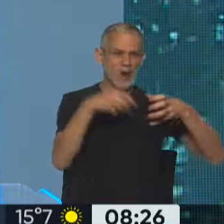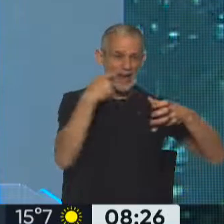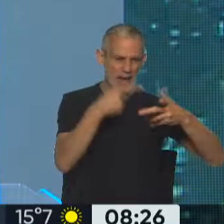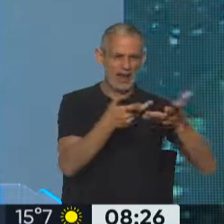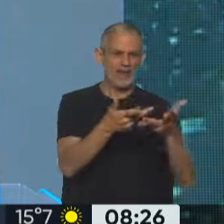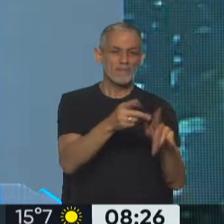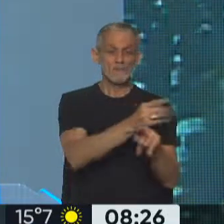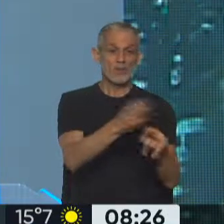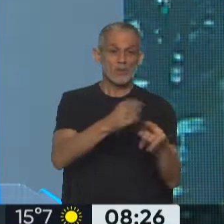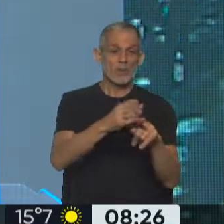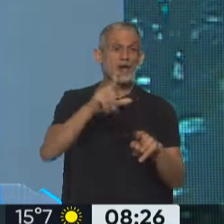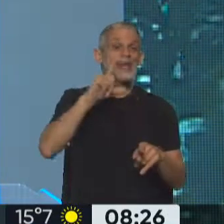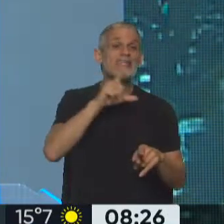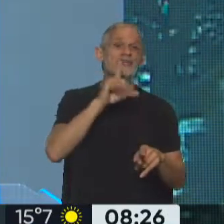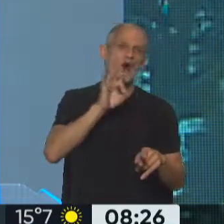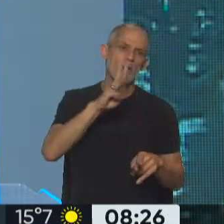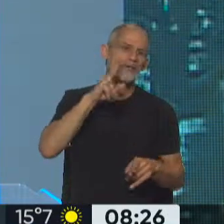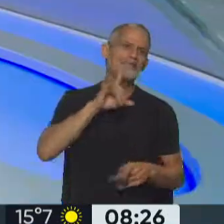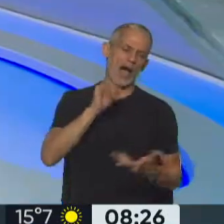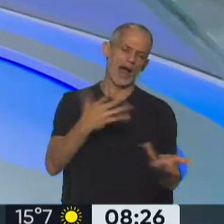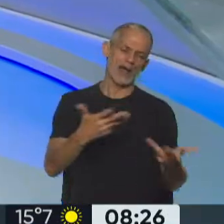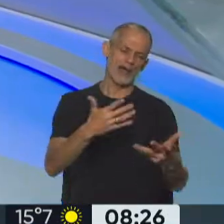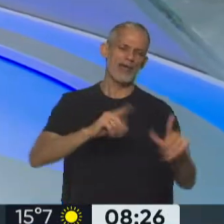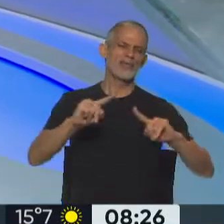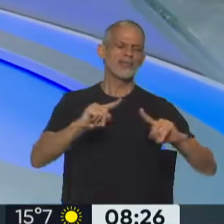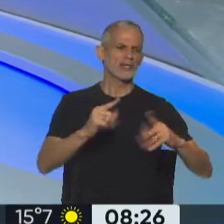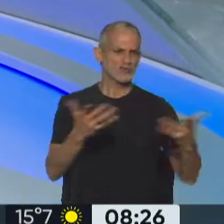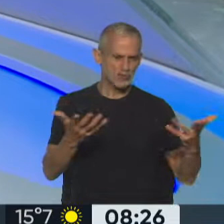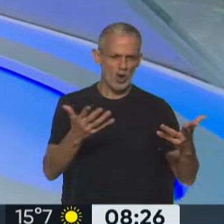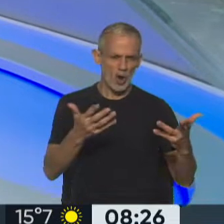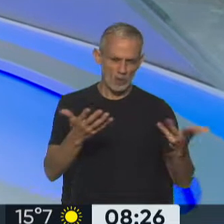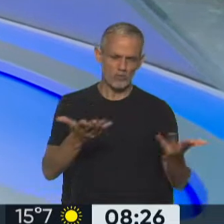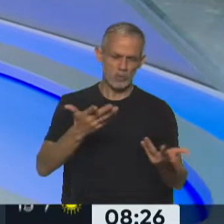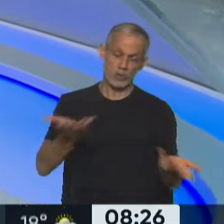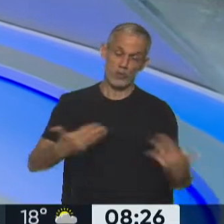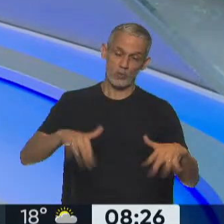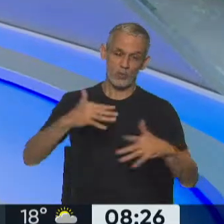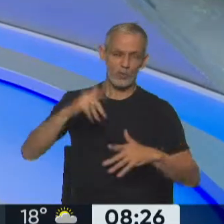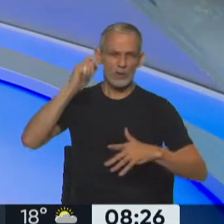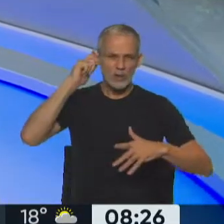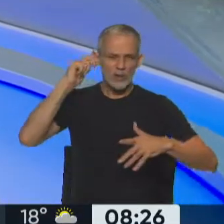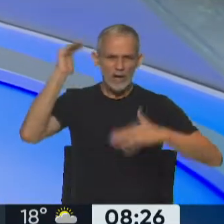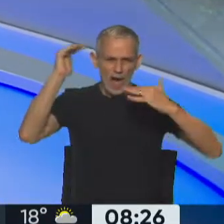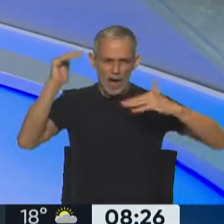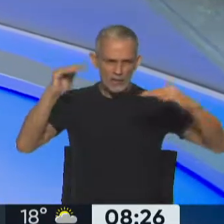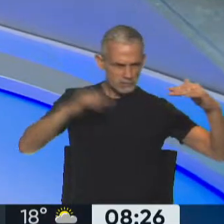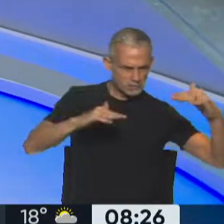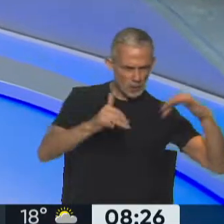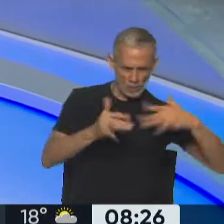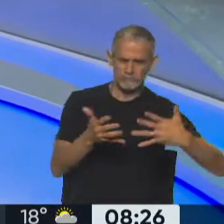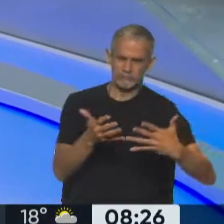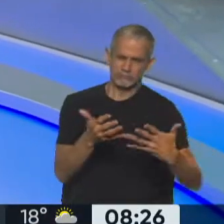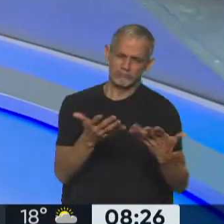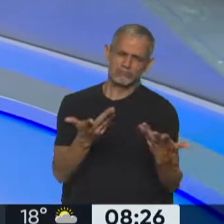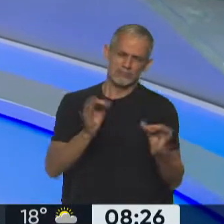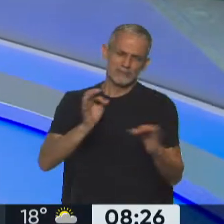la dirección delito vitales que sabemos lo que significa esto es esos cruces de generaciones este y a nivel